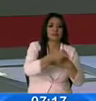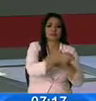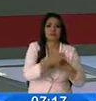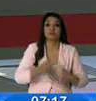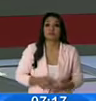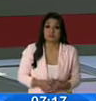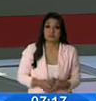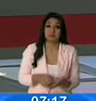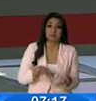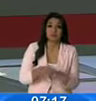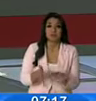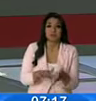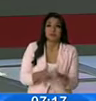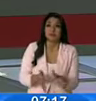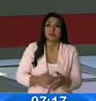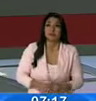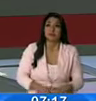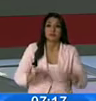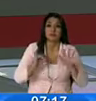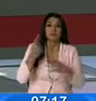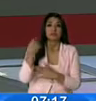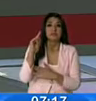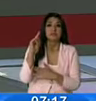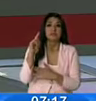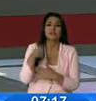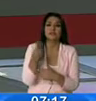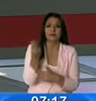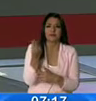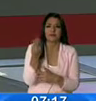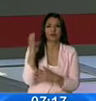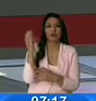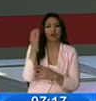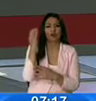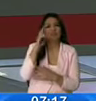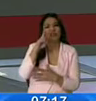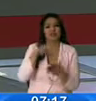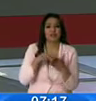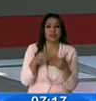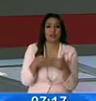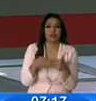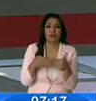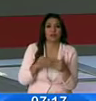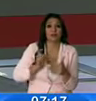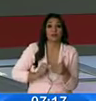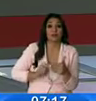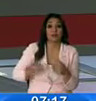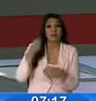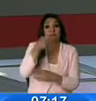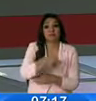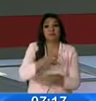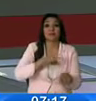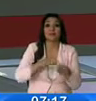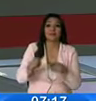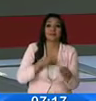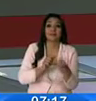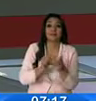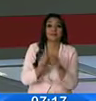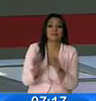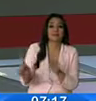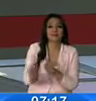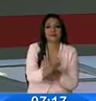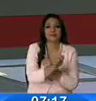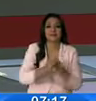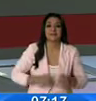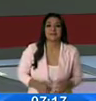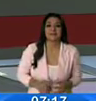siendo aproximadamente 6 millones de pesos colombianos, alrededor de $2,000, un salario para los jefes de cada escuadra.